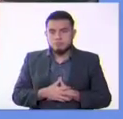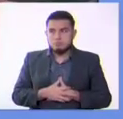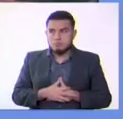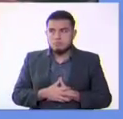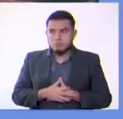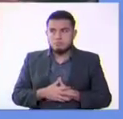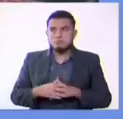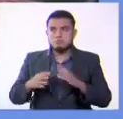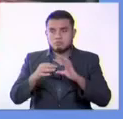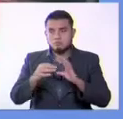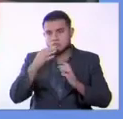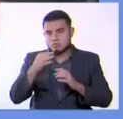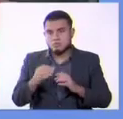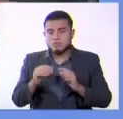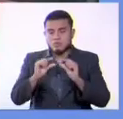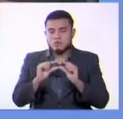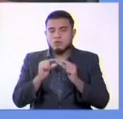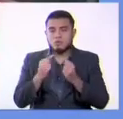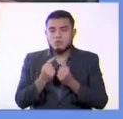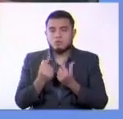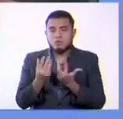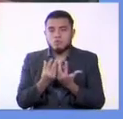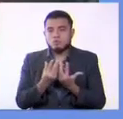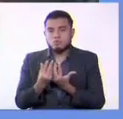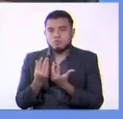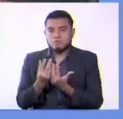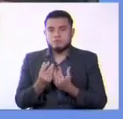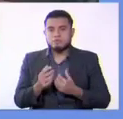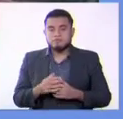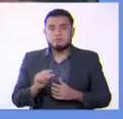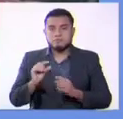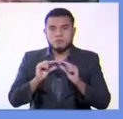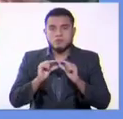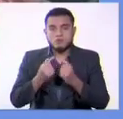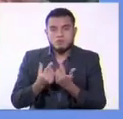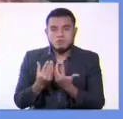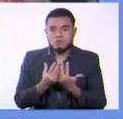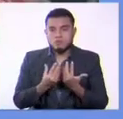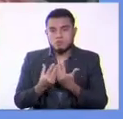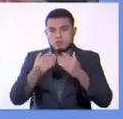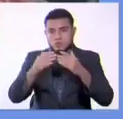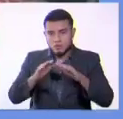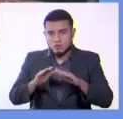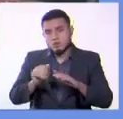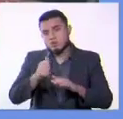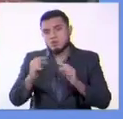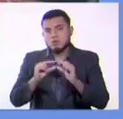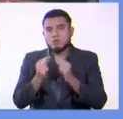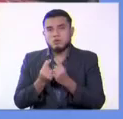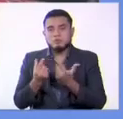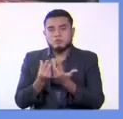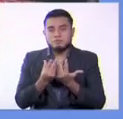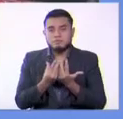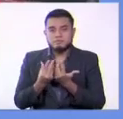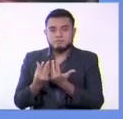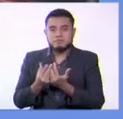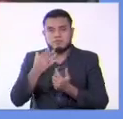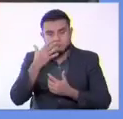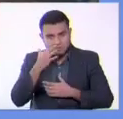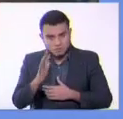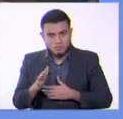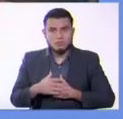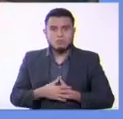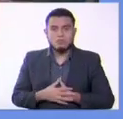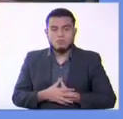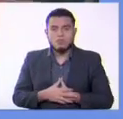pertenencia de un determinado grupo social. Además de este grupo social es diferente a los demás grupos sociales. Como ejemplo, de